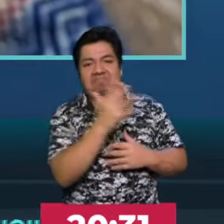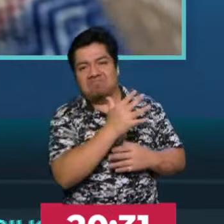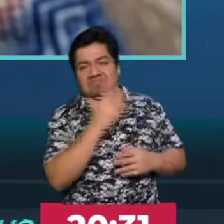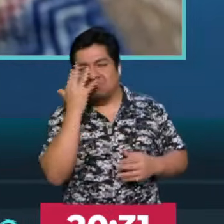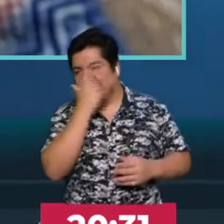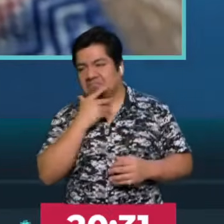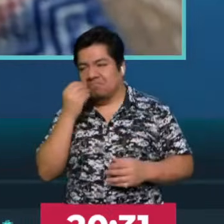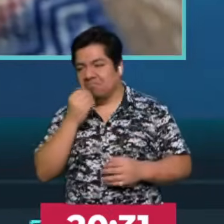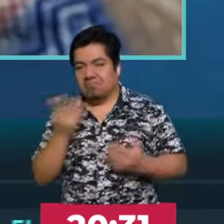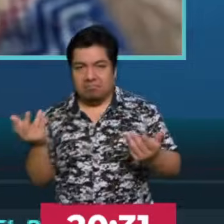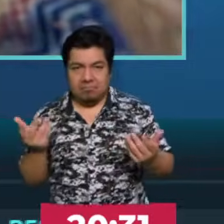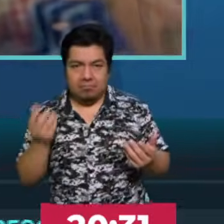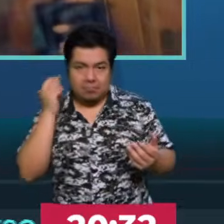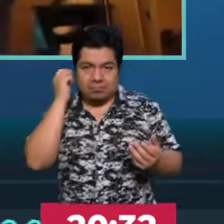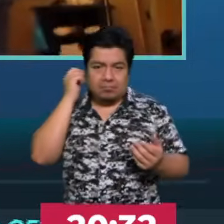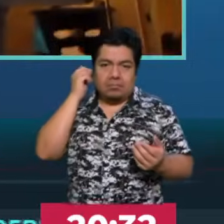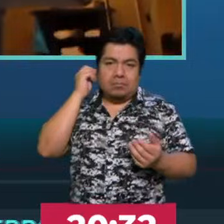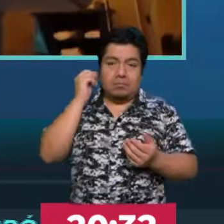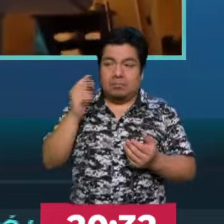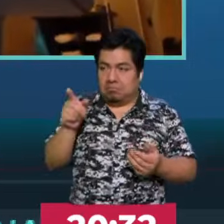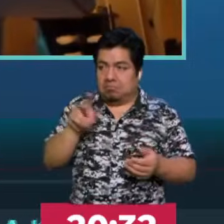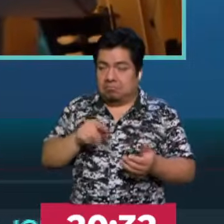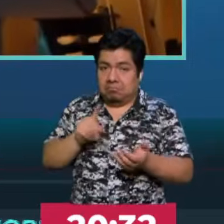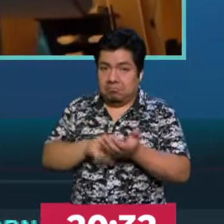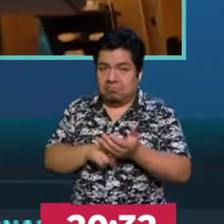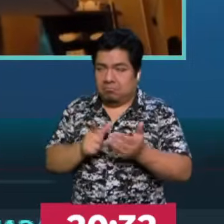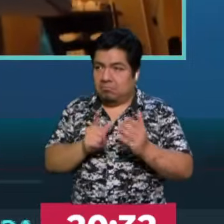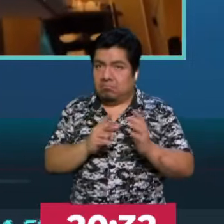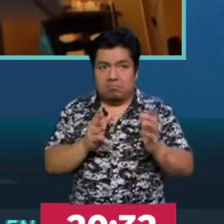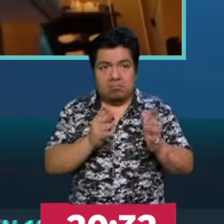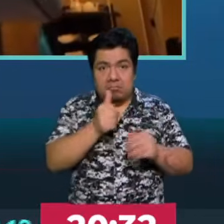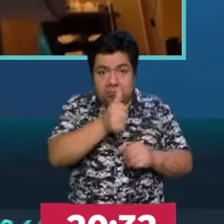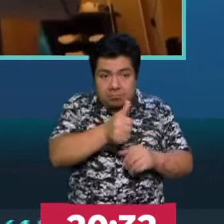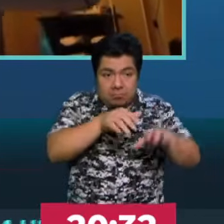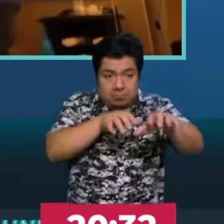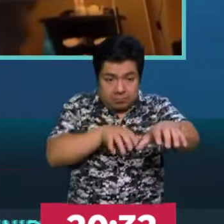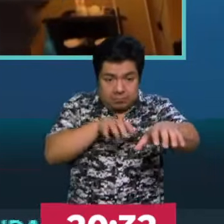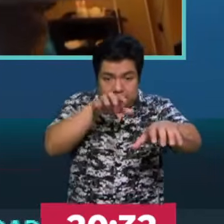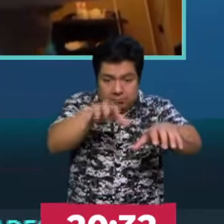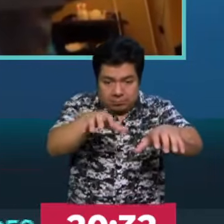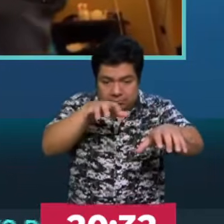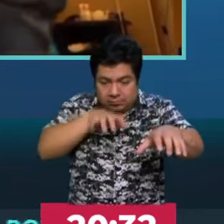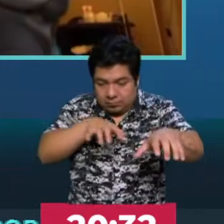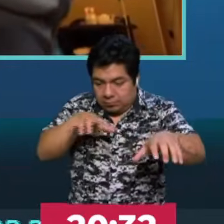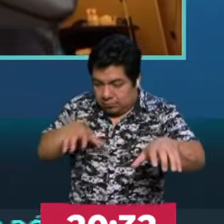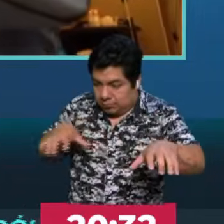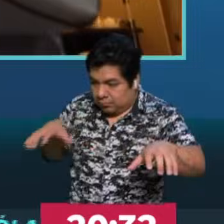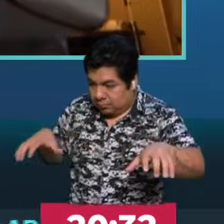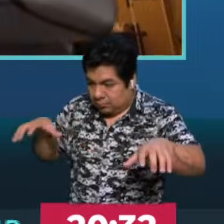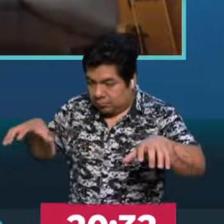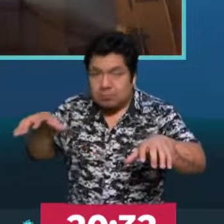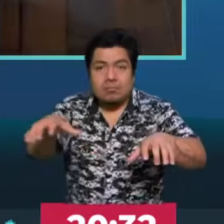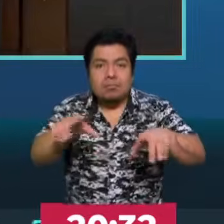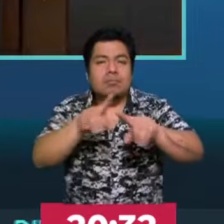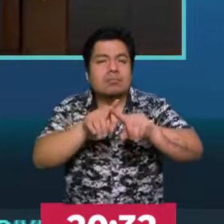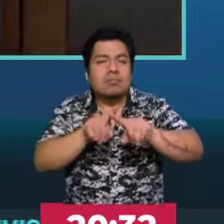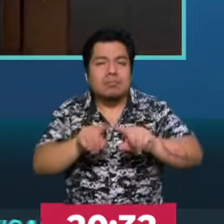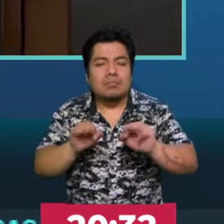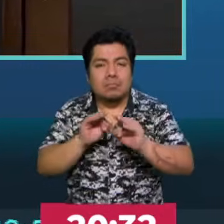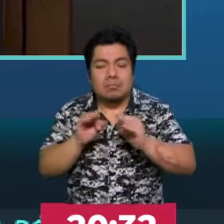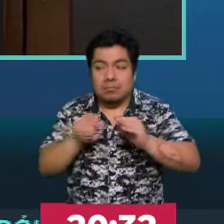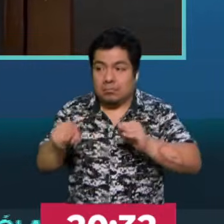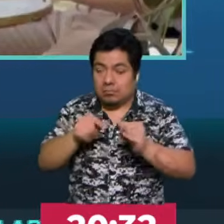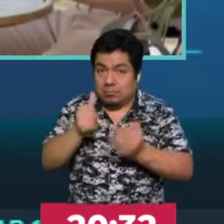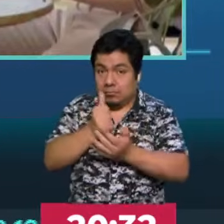apetecible, también por sí mismo muy rentable. Pero entonces cada zona tiene esto, es circunstancias diferentes, y la